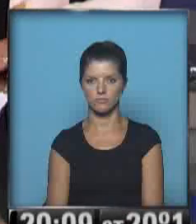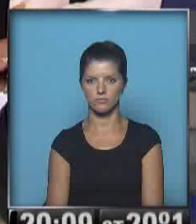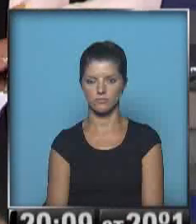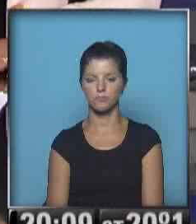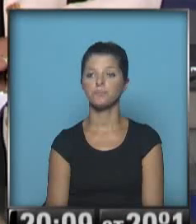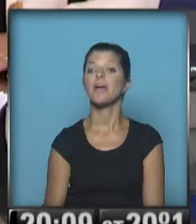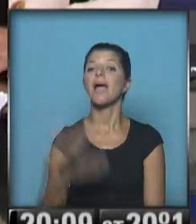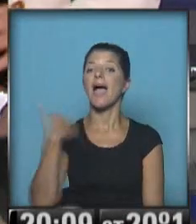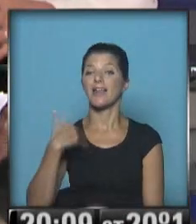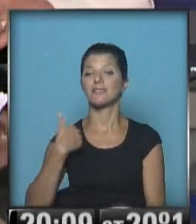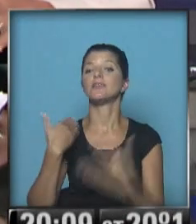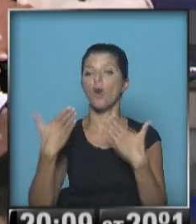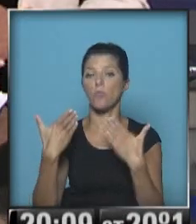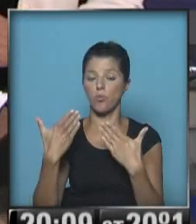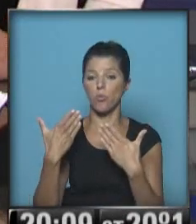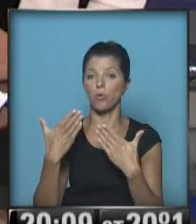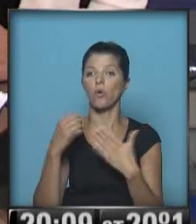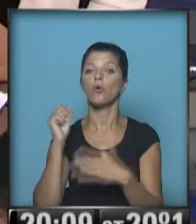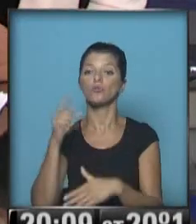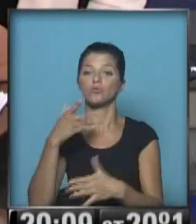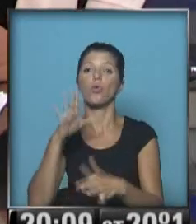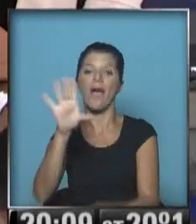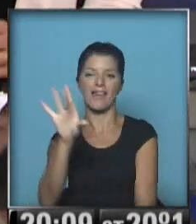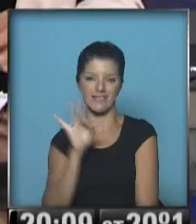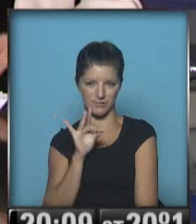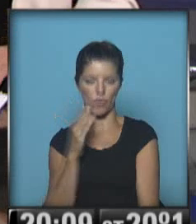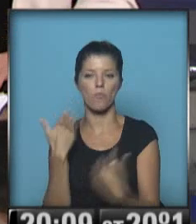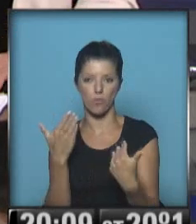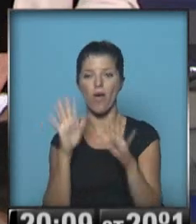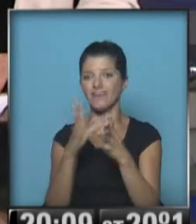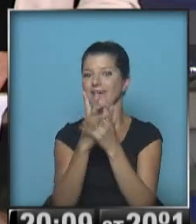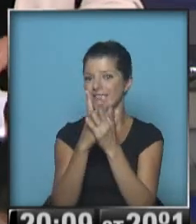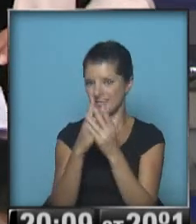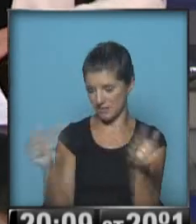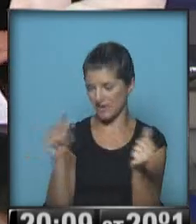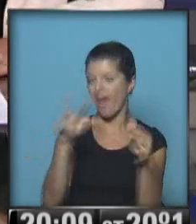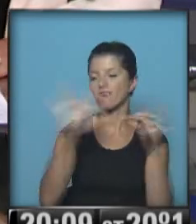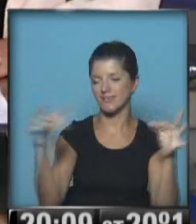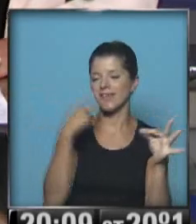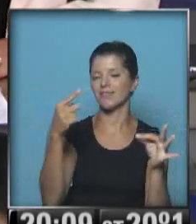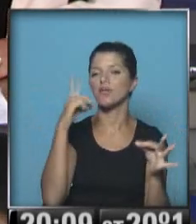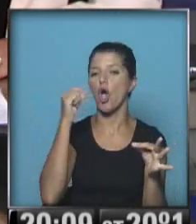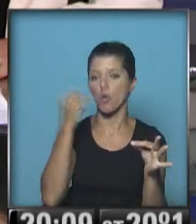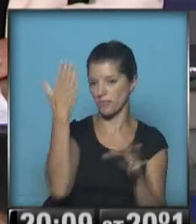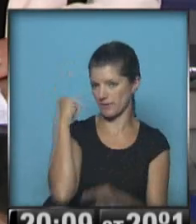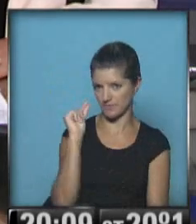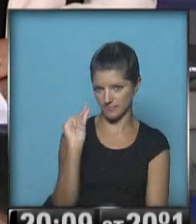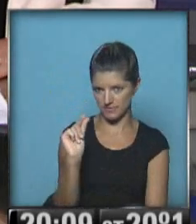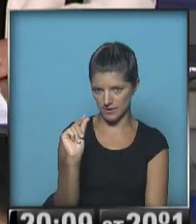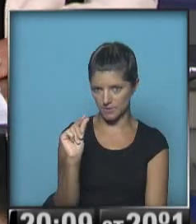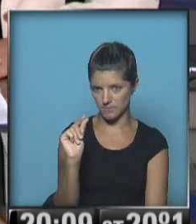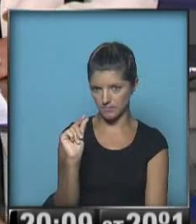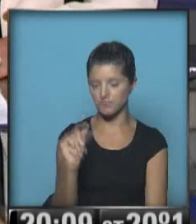Argentina pudo hacer su opción su elección así termina lo que acabamos de de ver de